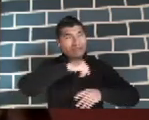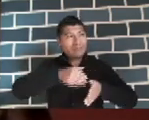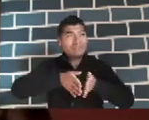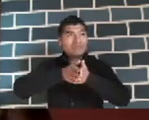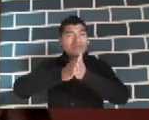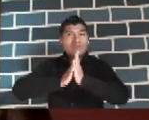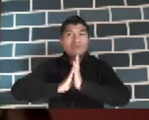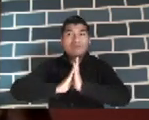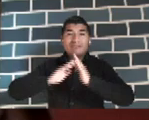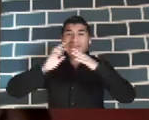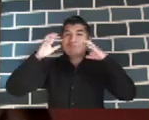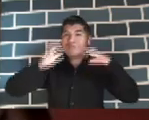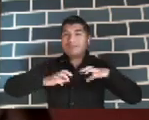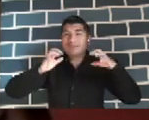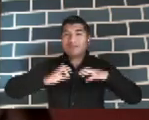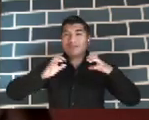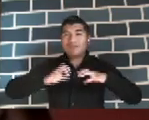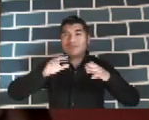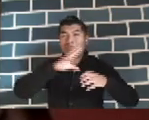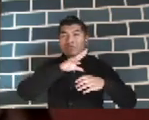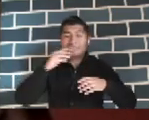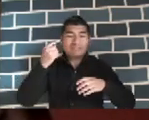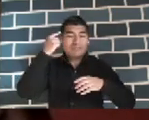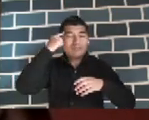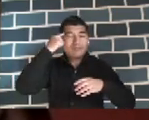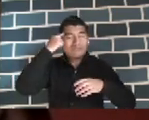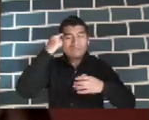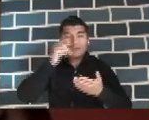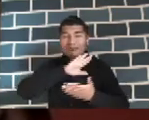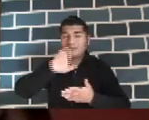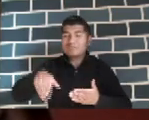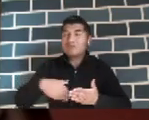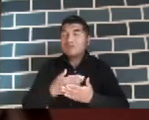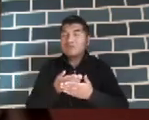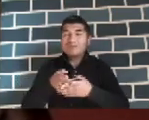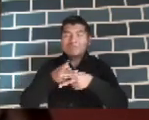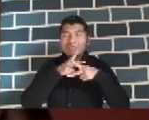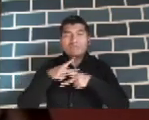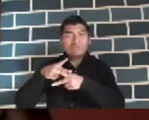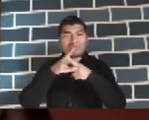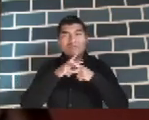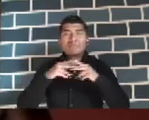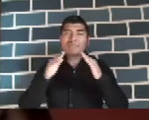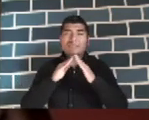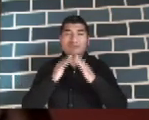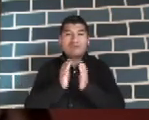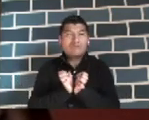la lluvia y la toma de conciencia de todos sobre el cuidado de la casa común